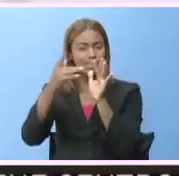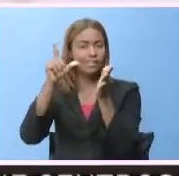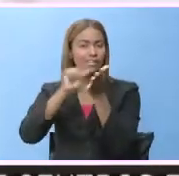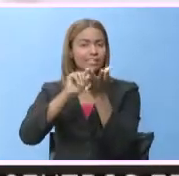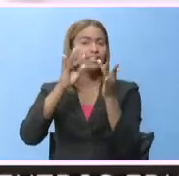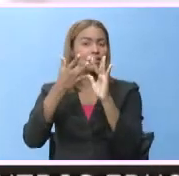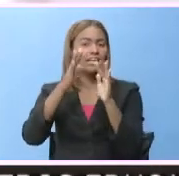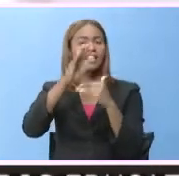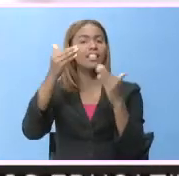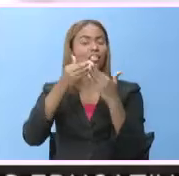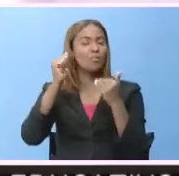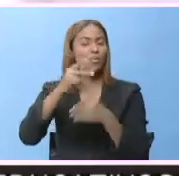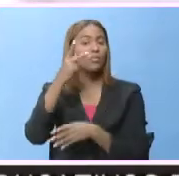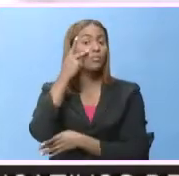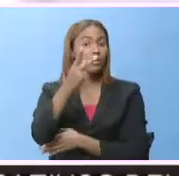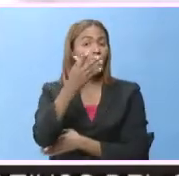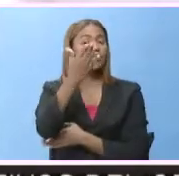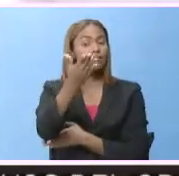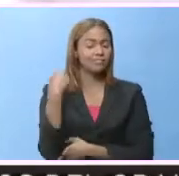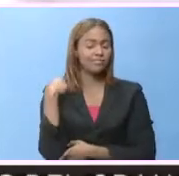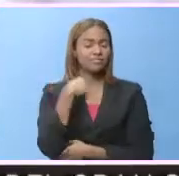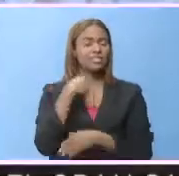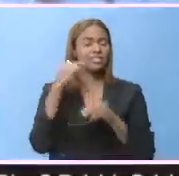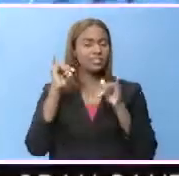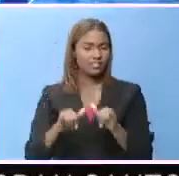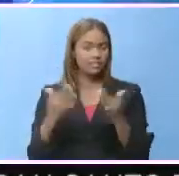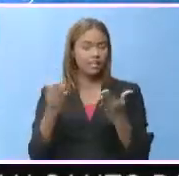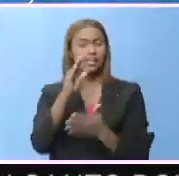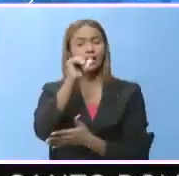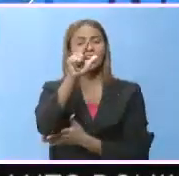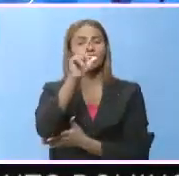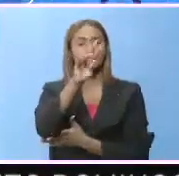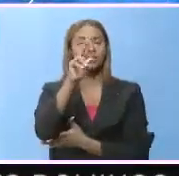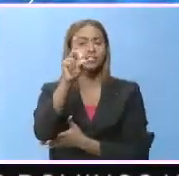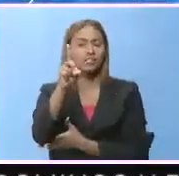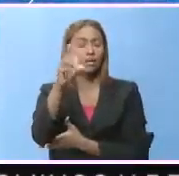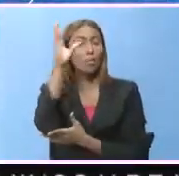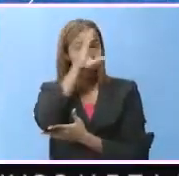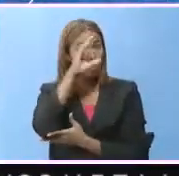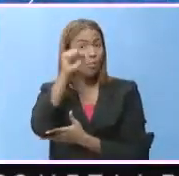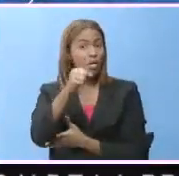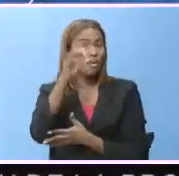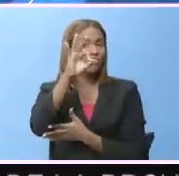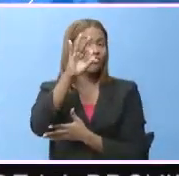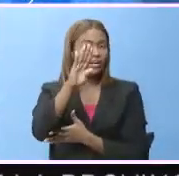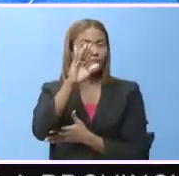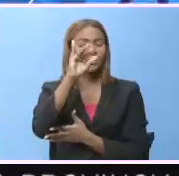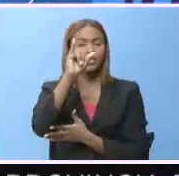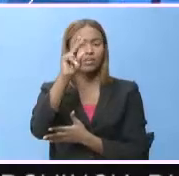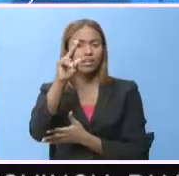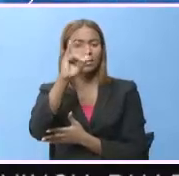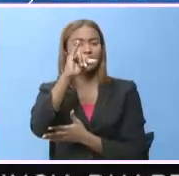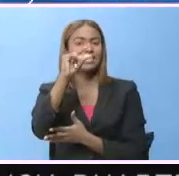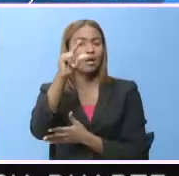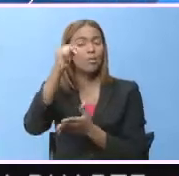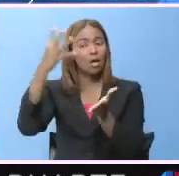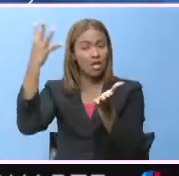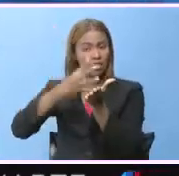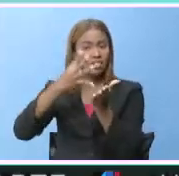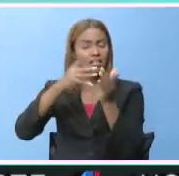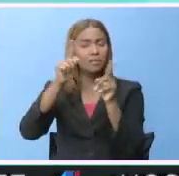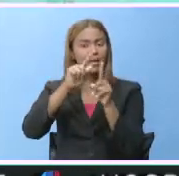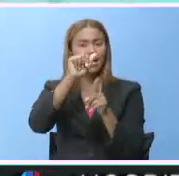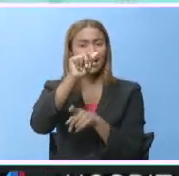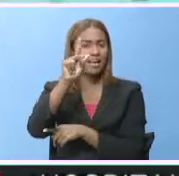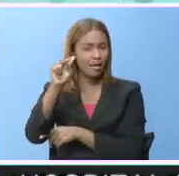Las principales plataformas creadas, ahí estamos presente como Canal 4RD. Búscanos Facebook, Twitter e Instagram. Descargar nuestra aplicación a